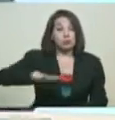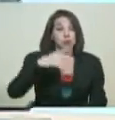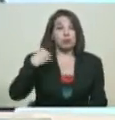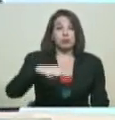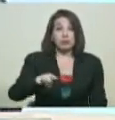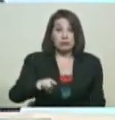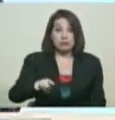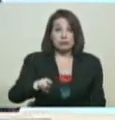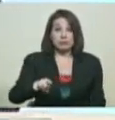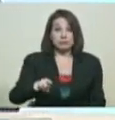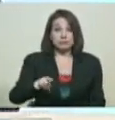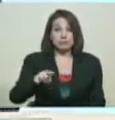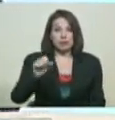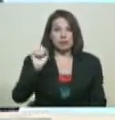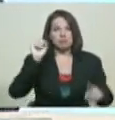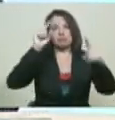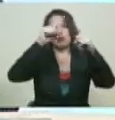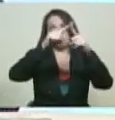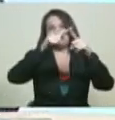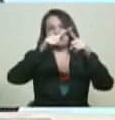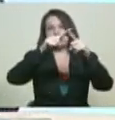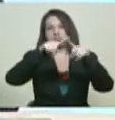las más grandes expectativas